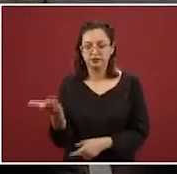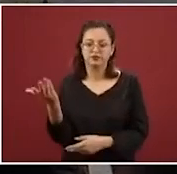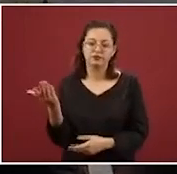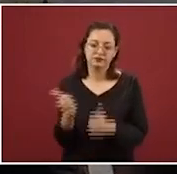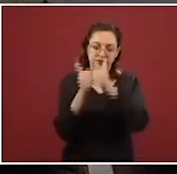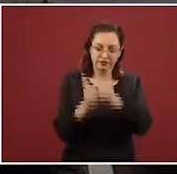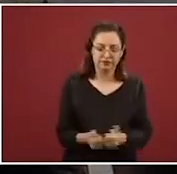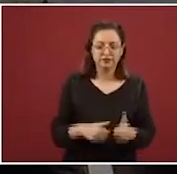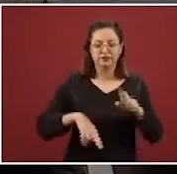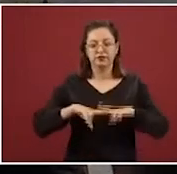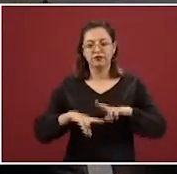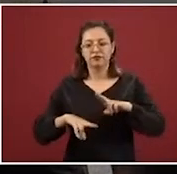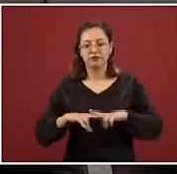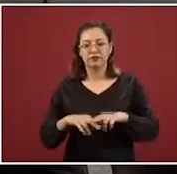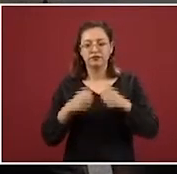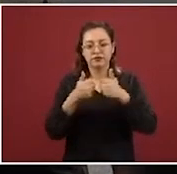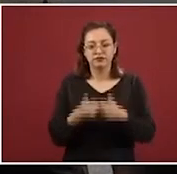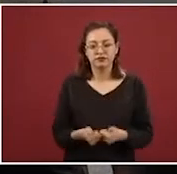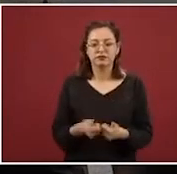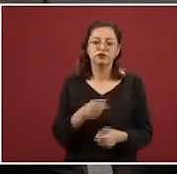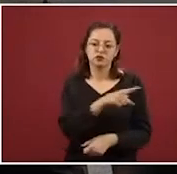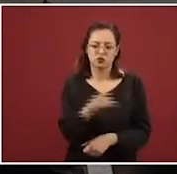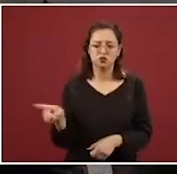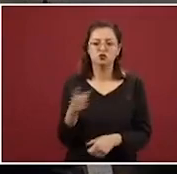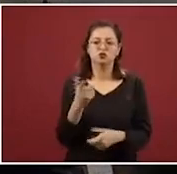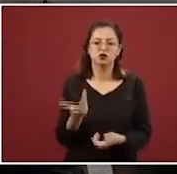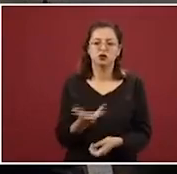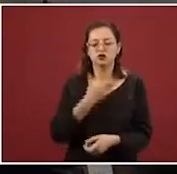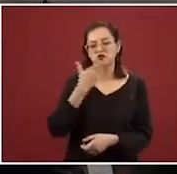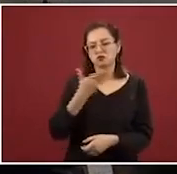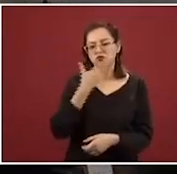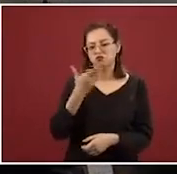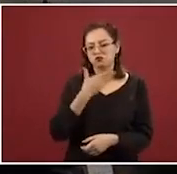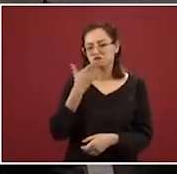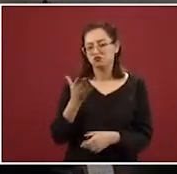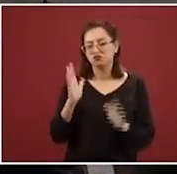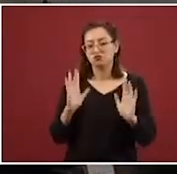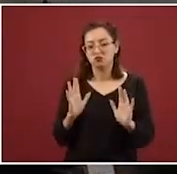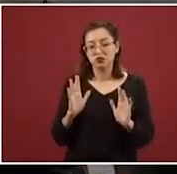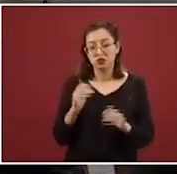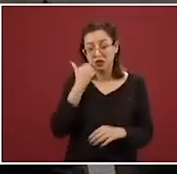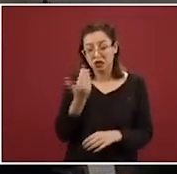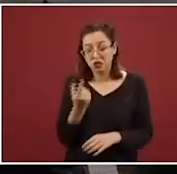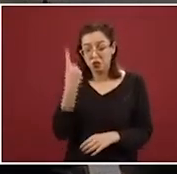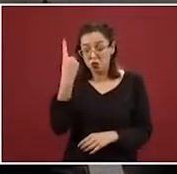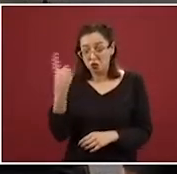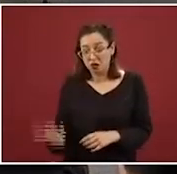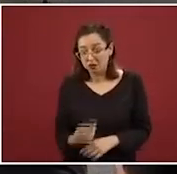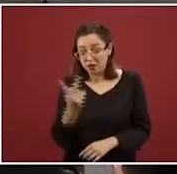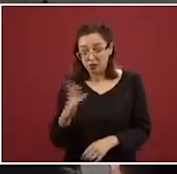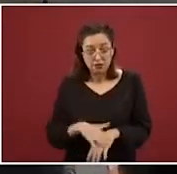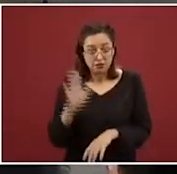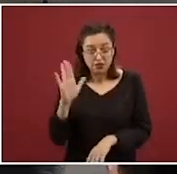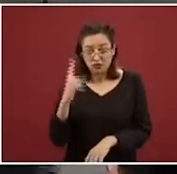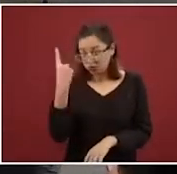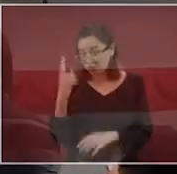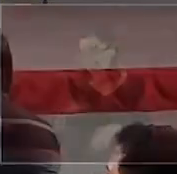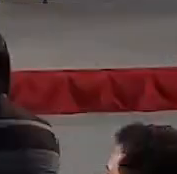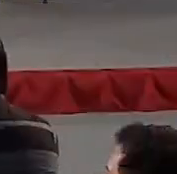disposición. Normalmente terminan a esta hora las… Ah, no. Bueno, ¿otro más? ¿Se vale repetir? No sé.